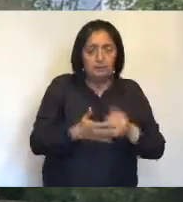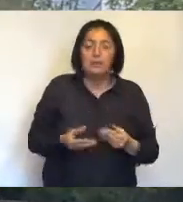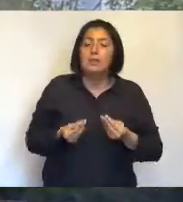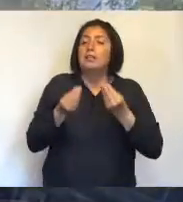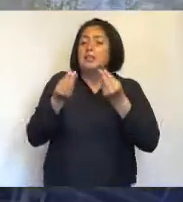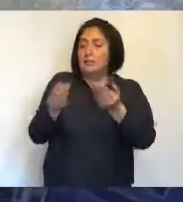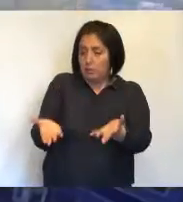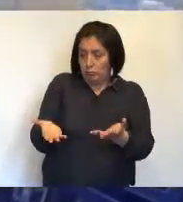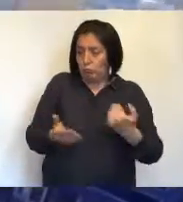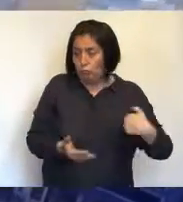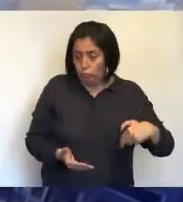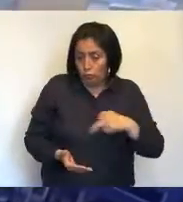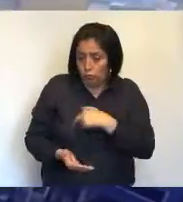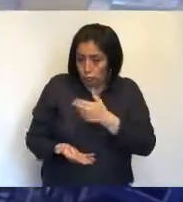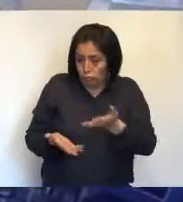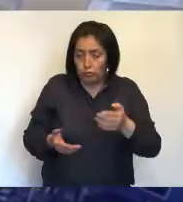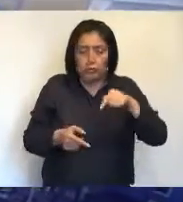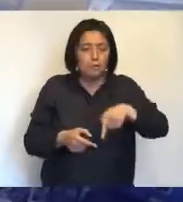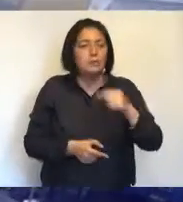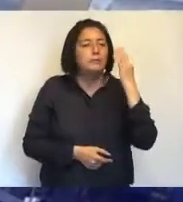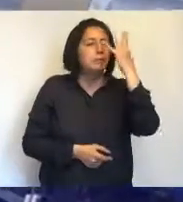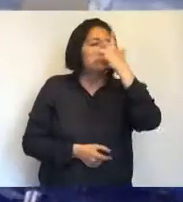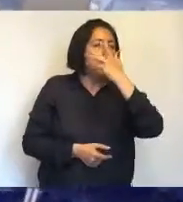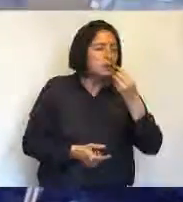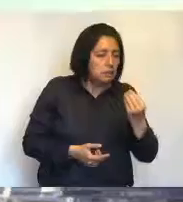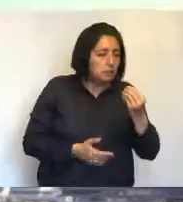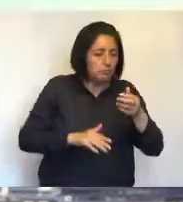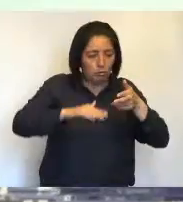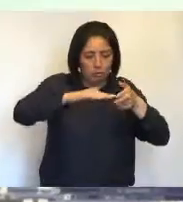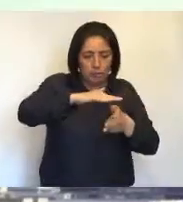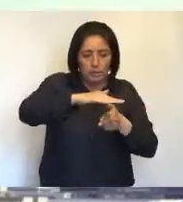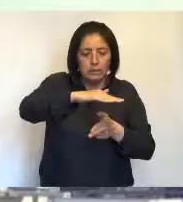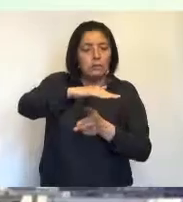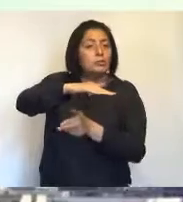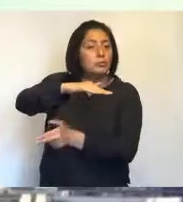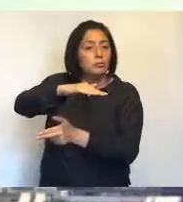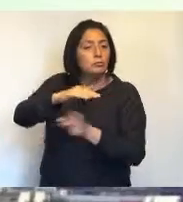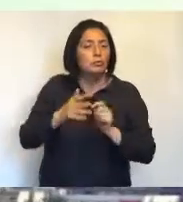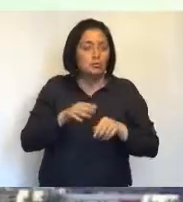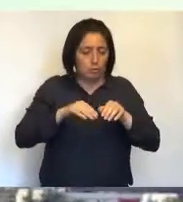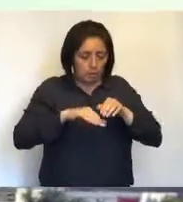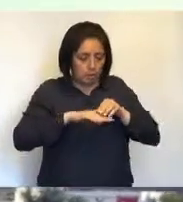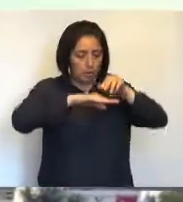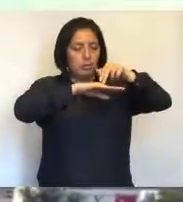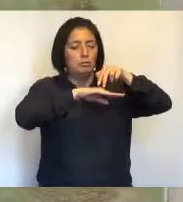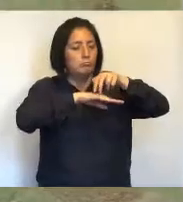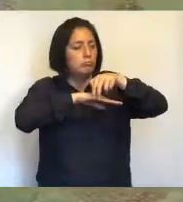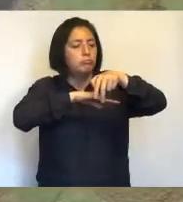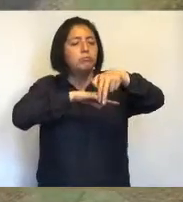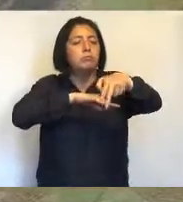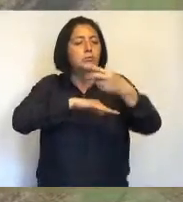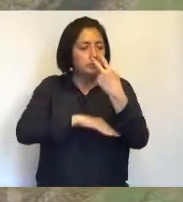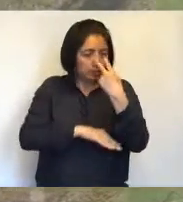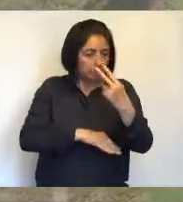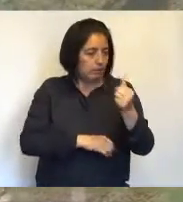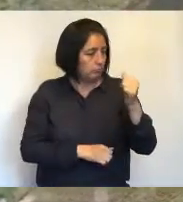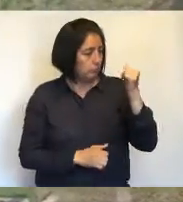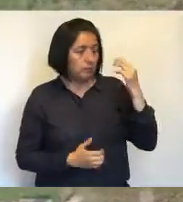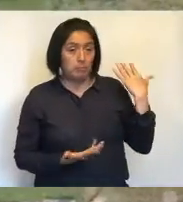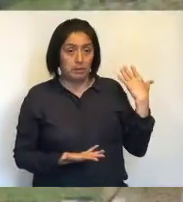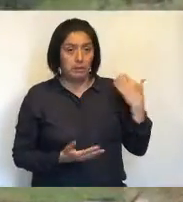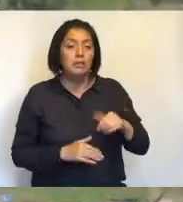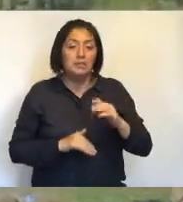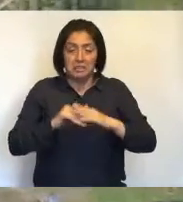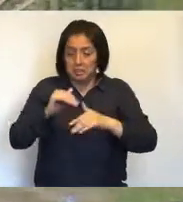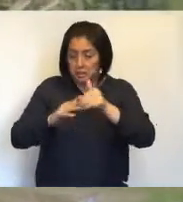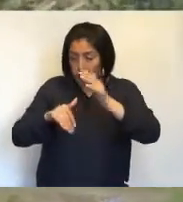2016 entregamos nosotros este bellísimo estacionamiento cuyo bulevar se aprecia a mi espalda,